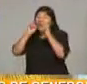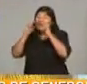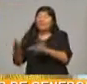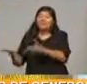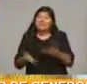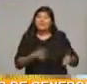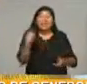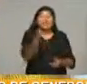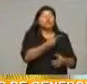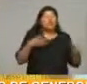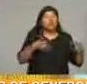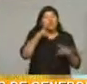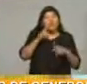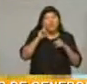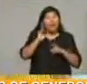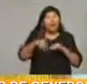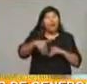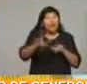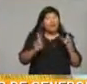infantil por supuesto